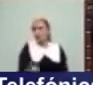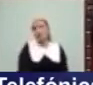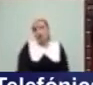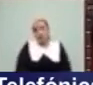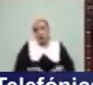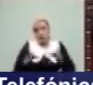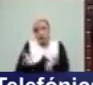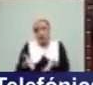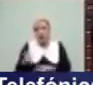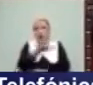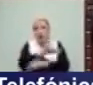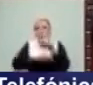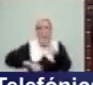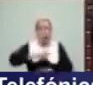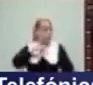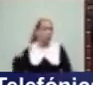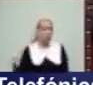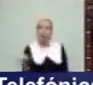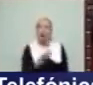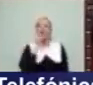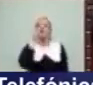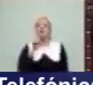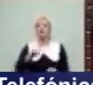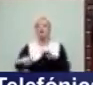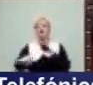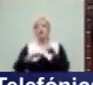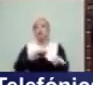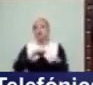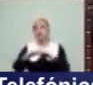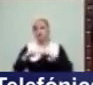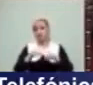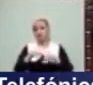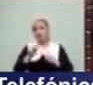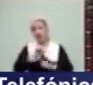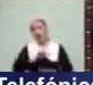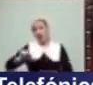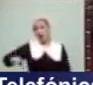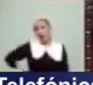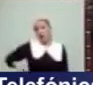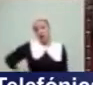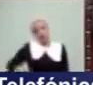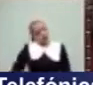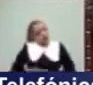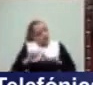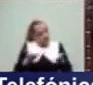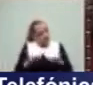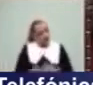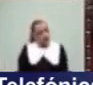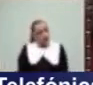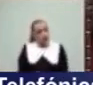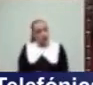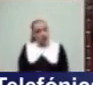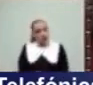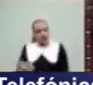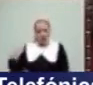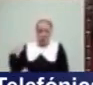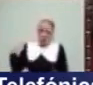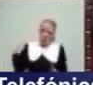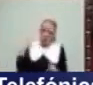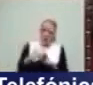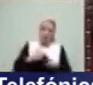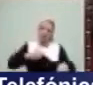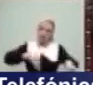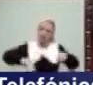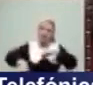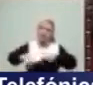transparencia, independencia y que no haya la menor duda que no participó en la resolución